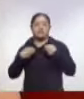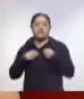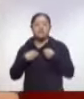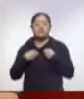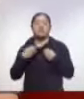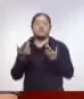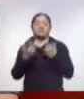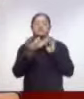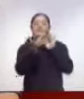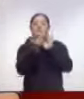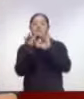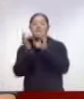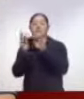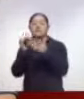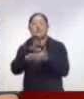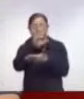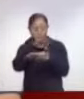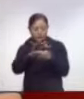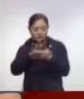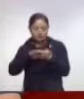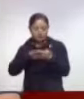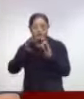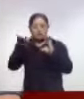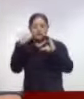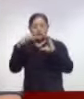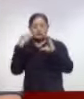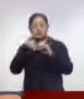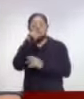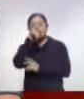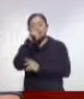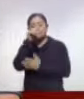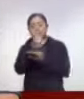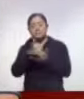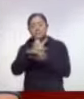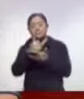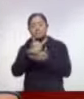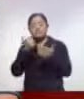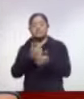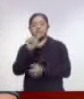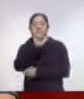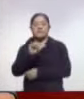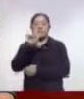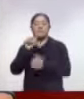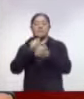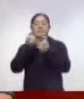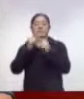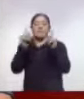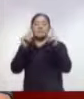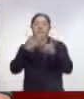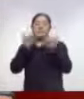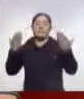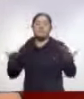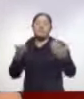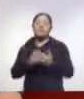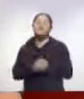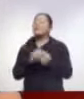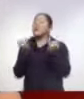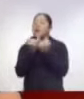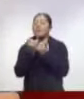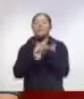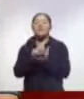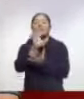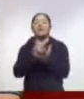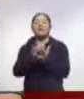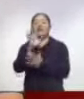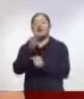gusto. Estaremos leyendo sus comentarios en Twitter, arroba Tlaxcala Ahora, en donde también constantemente estamos actualizando nuestra